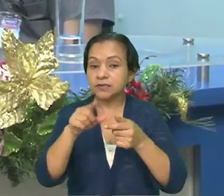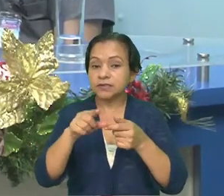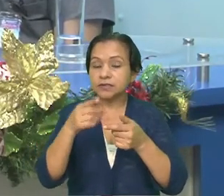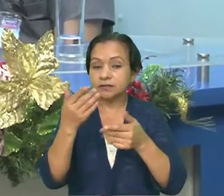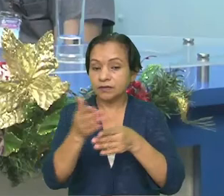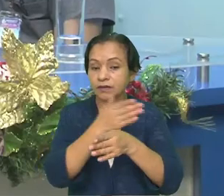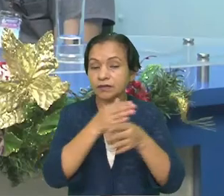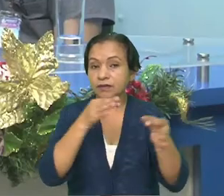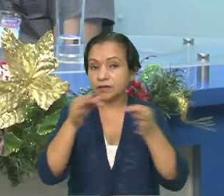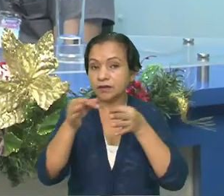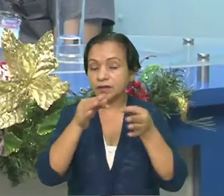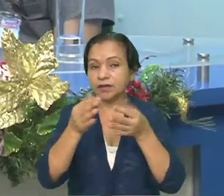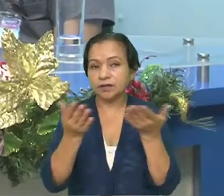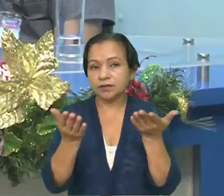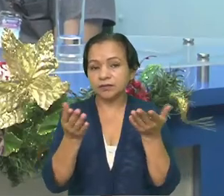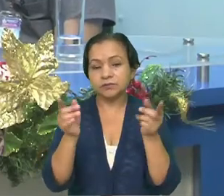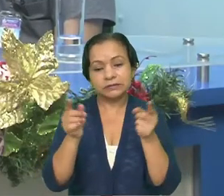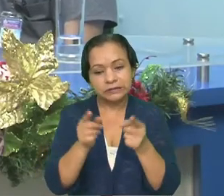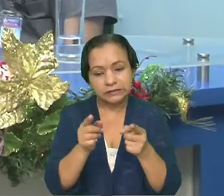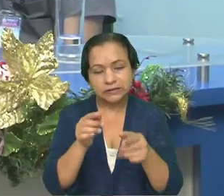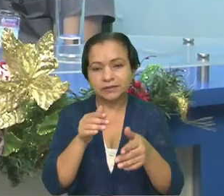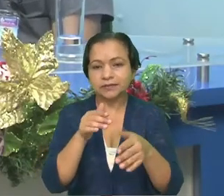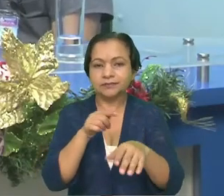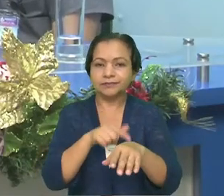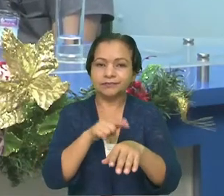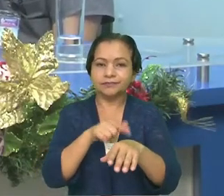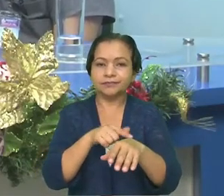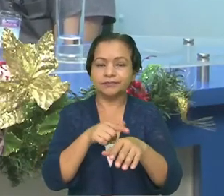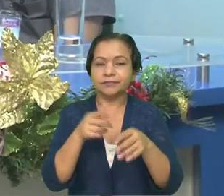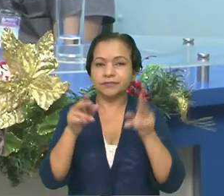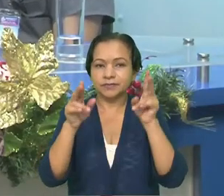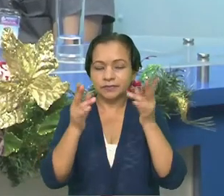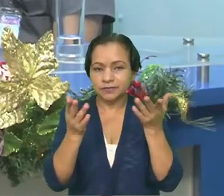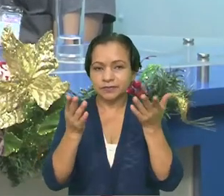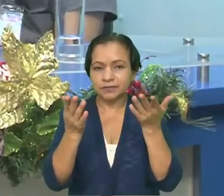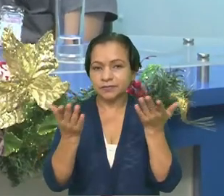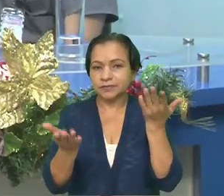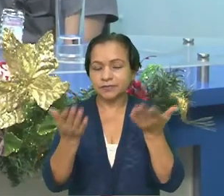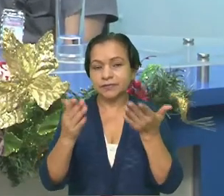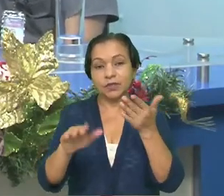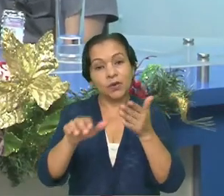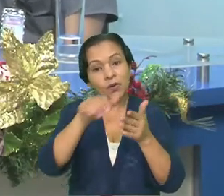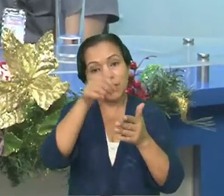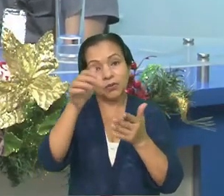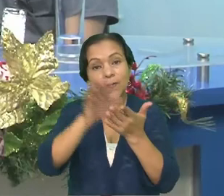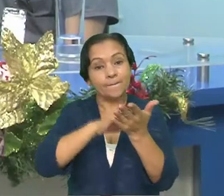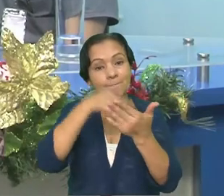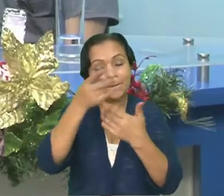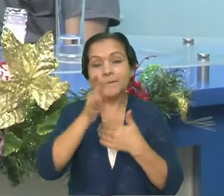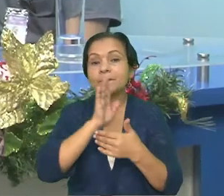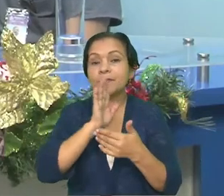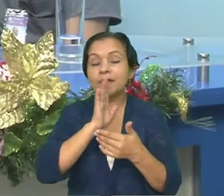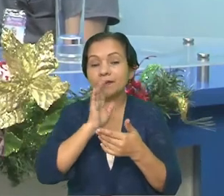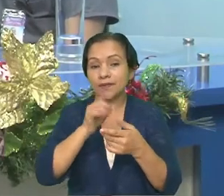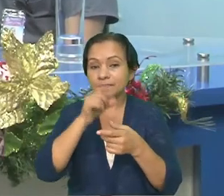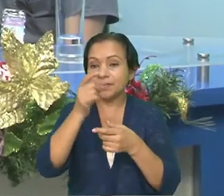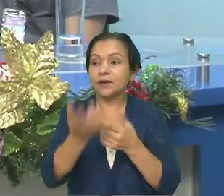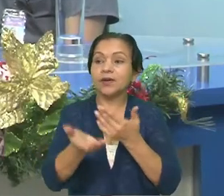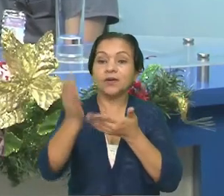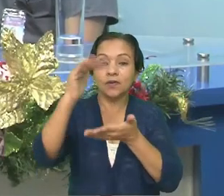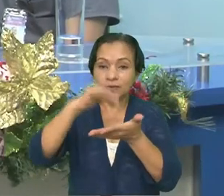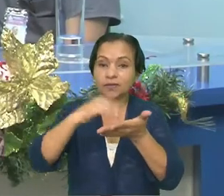desmineralizantes. Yo creo que muy poco tiempo para hablar de claro, esto, pero es un tema muy amplio. Quizás lo abordemos en otro programa y lo invitemos también para